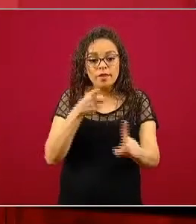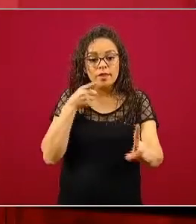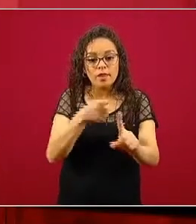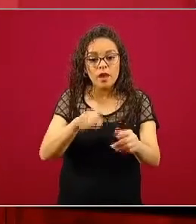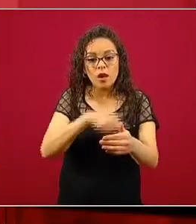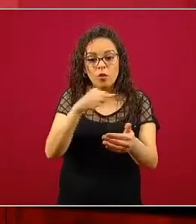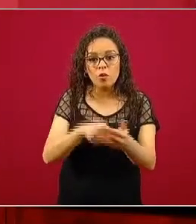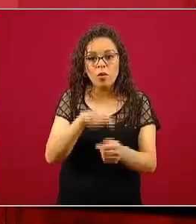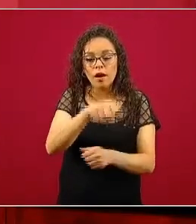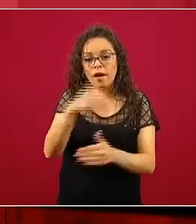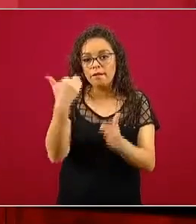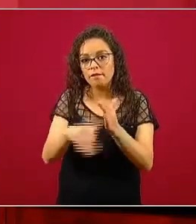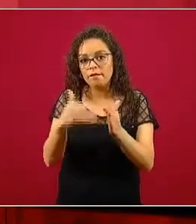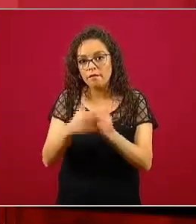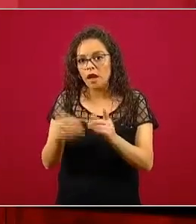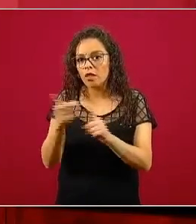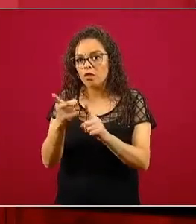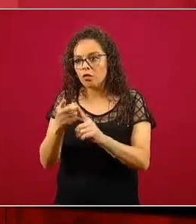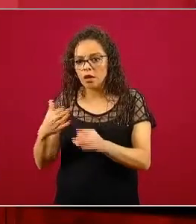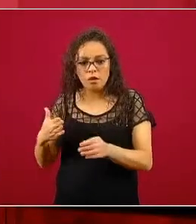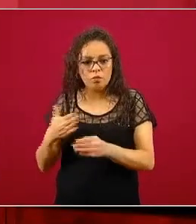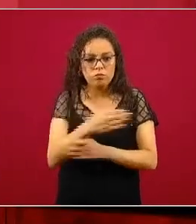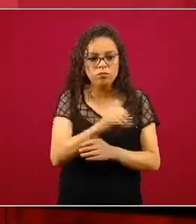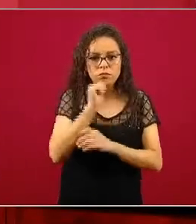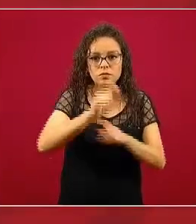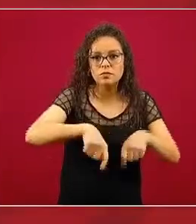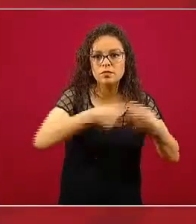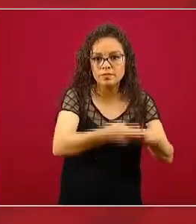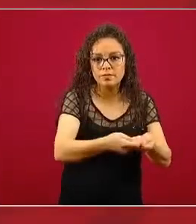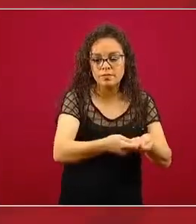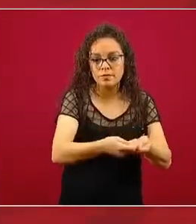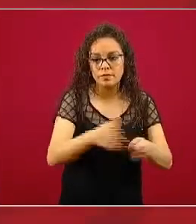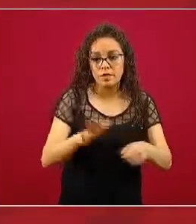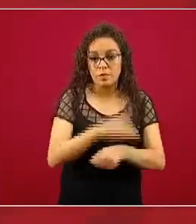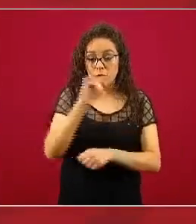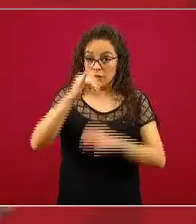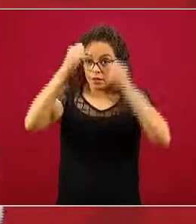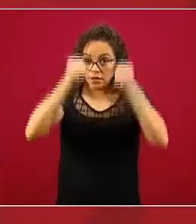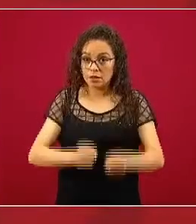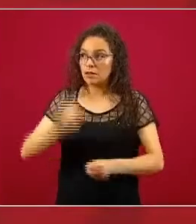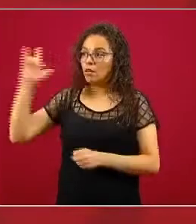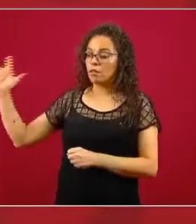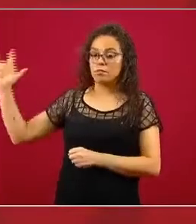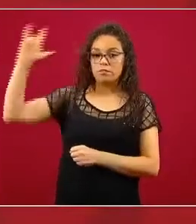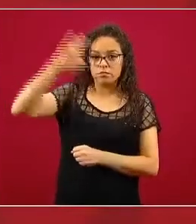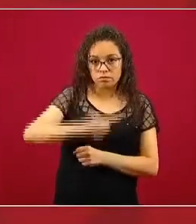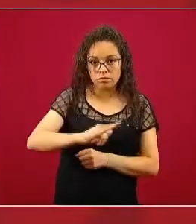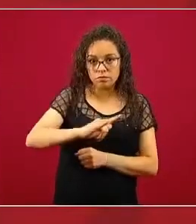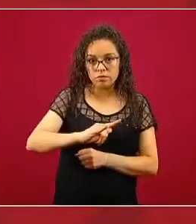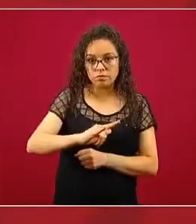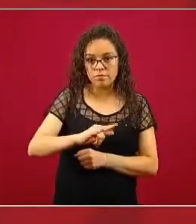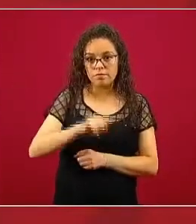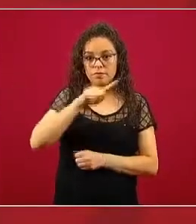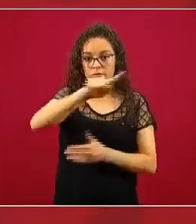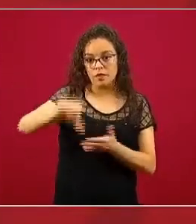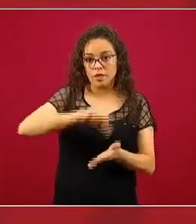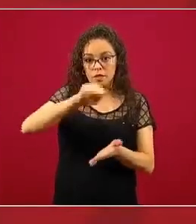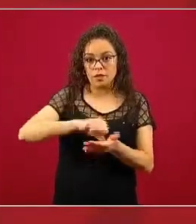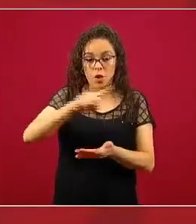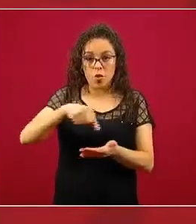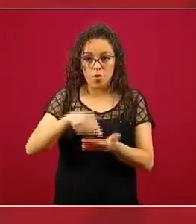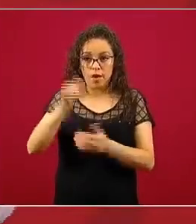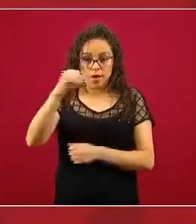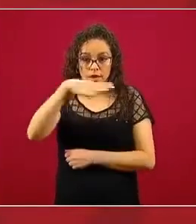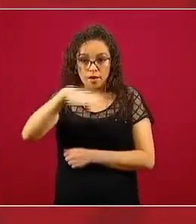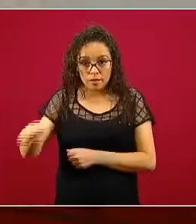abastecimiento. Lo que le puedo garantizar es que llegan los aviones, llegan los insumos, en el nivel central del Seguro Social, por poner el ejemplo,